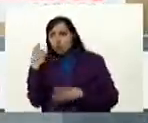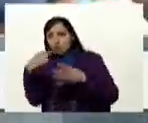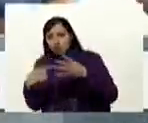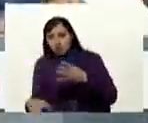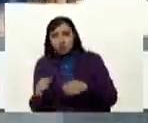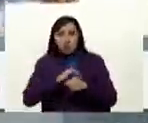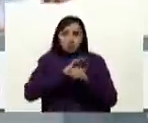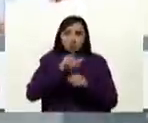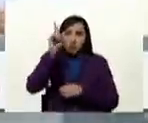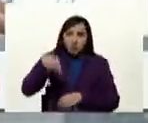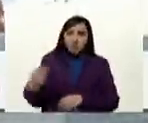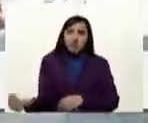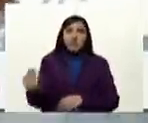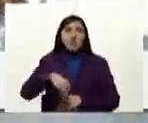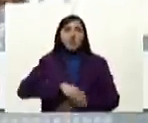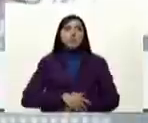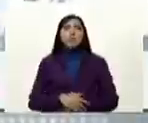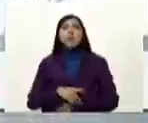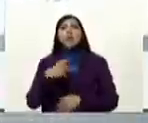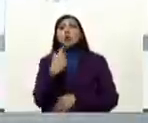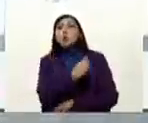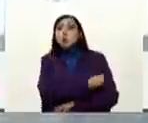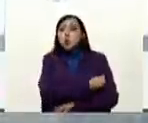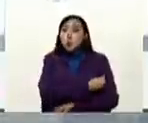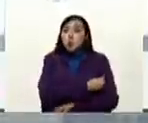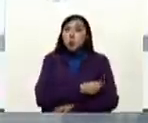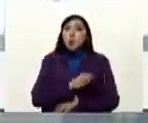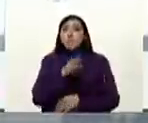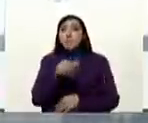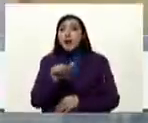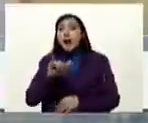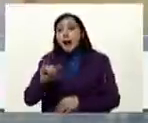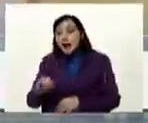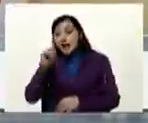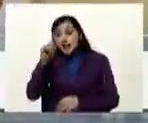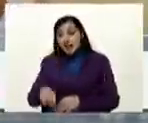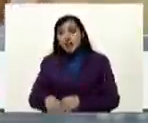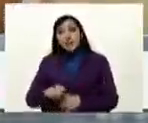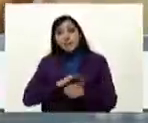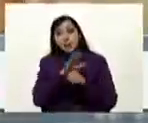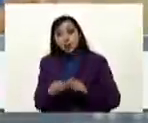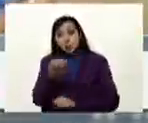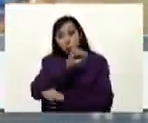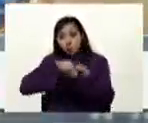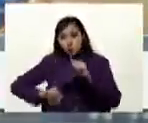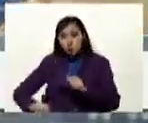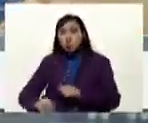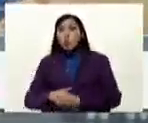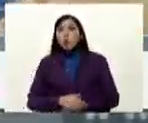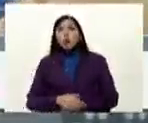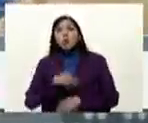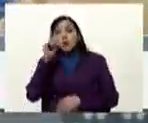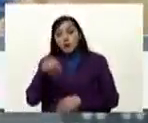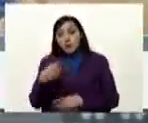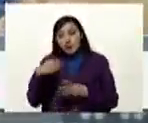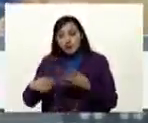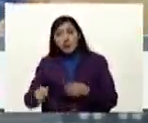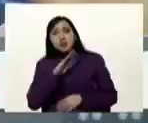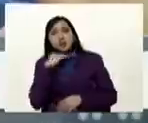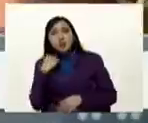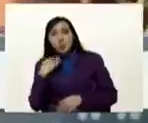atención y vacunación contra el PAI, el Programa Ampliado de Inmunizaciones y contra COVID, desparasitación, además eliminación